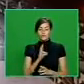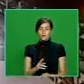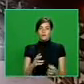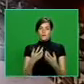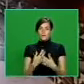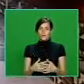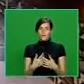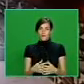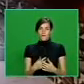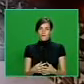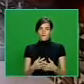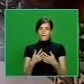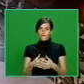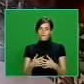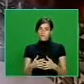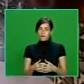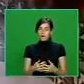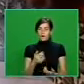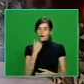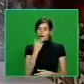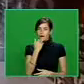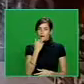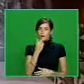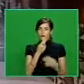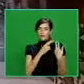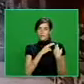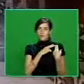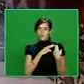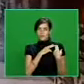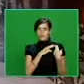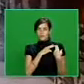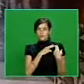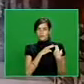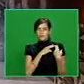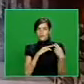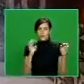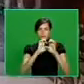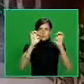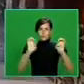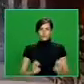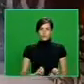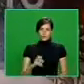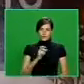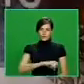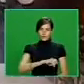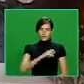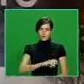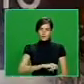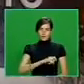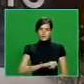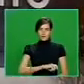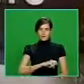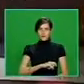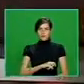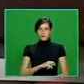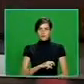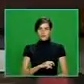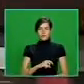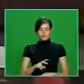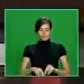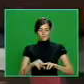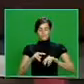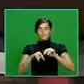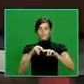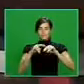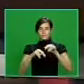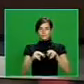empresa fabricante o de bres que es la encargada de la infraestructura necesaria para eh la edificación